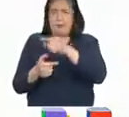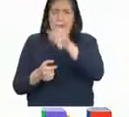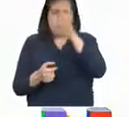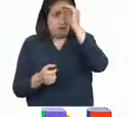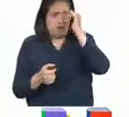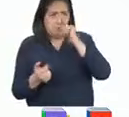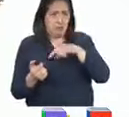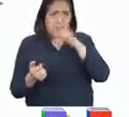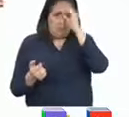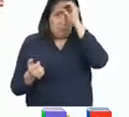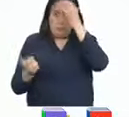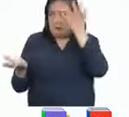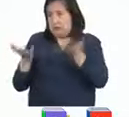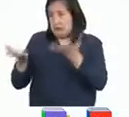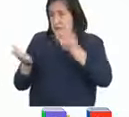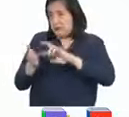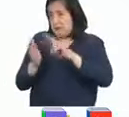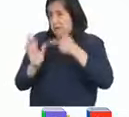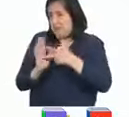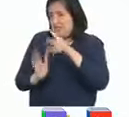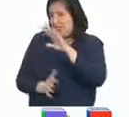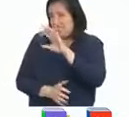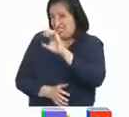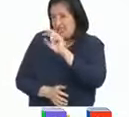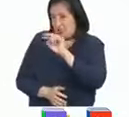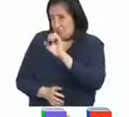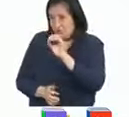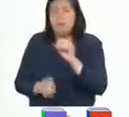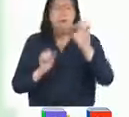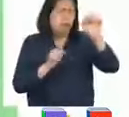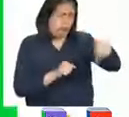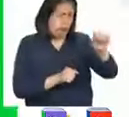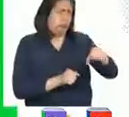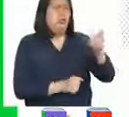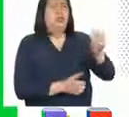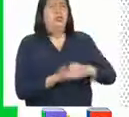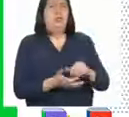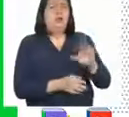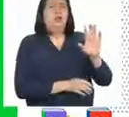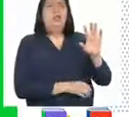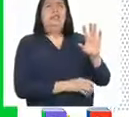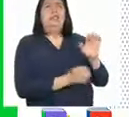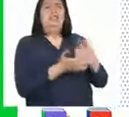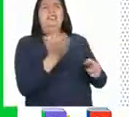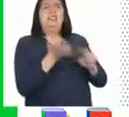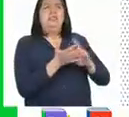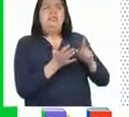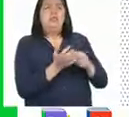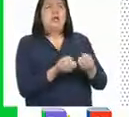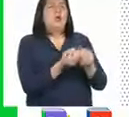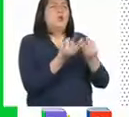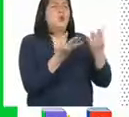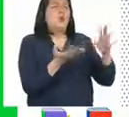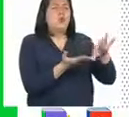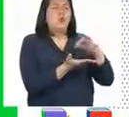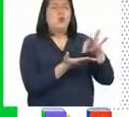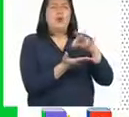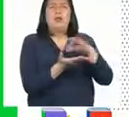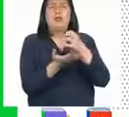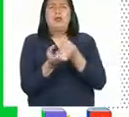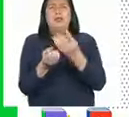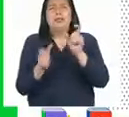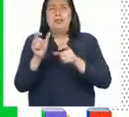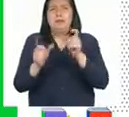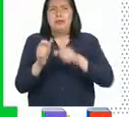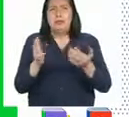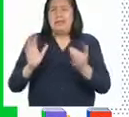en casa y que quizás no saben lo que significa. Claro que sí, Patricia. Un censo es un recuento de la población y de